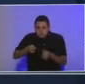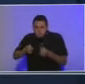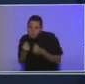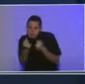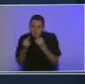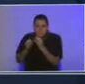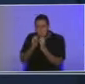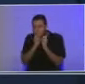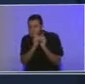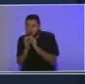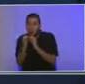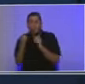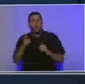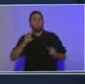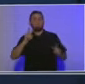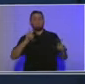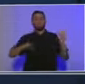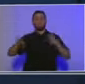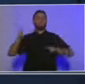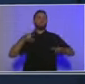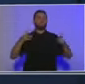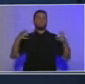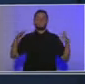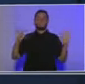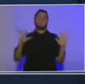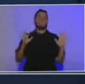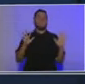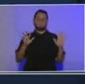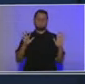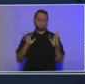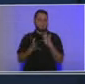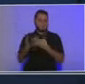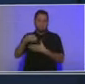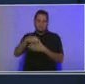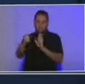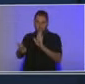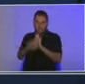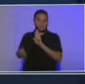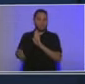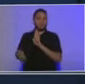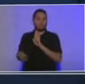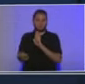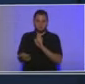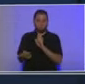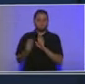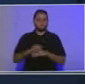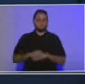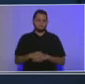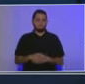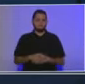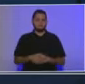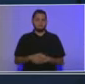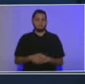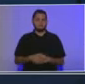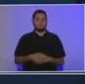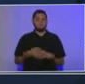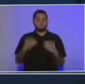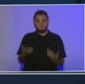un espectador, pues tanto la legislación estatal como federal se contempla como delito. O sea que yo